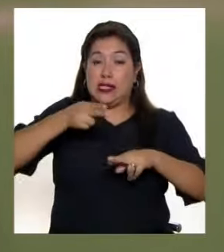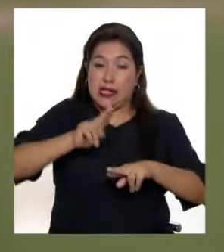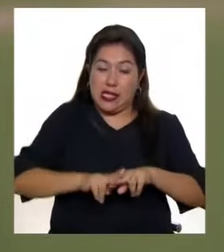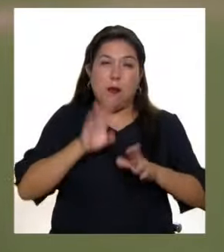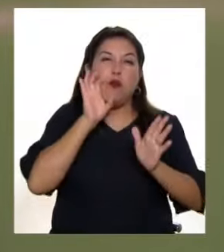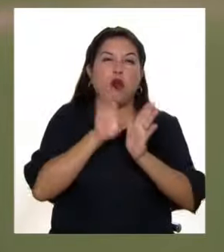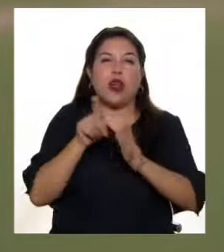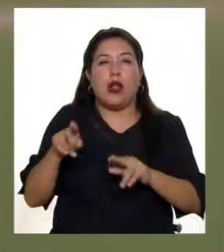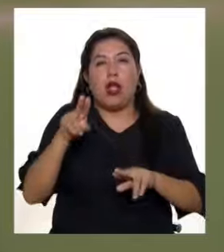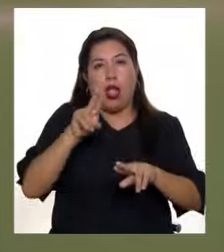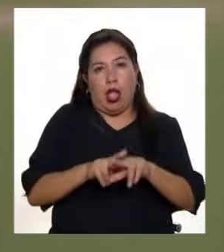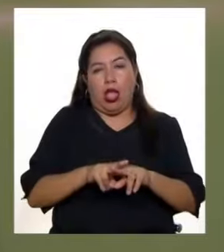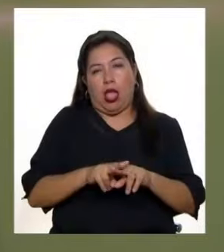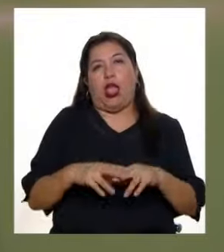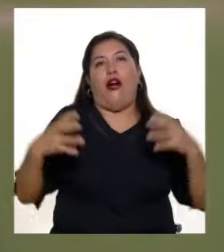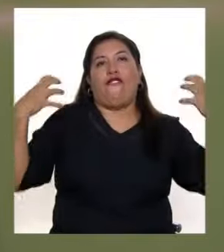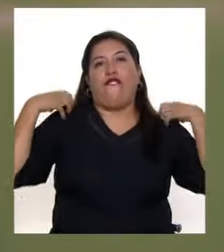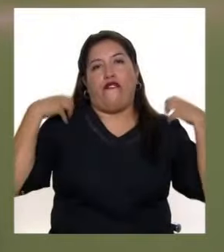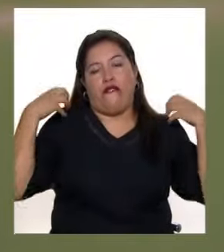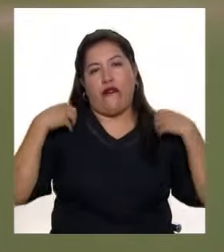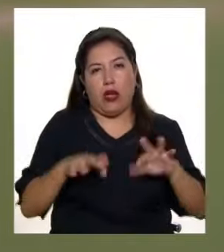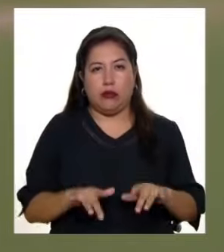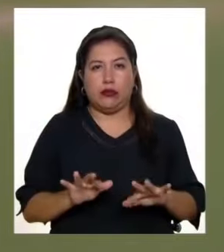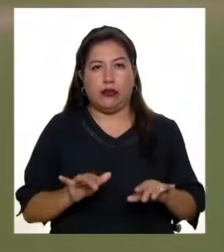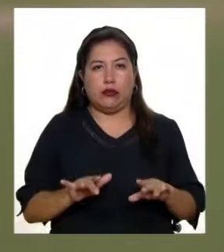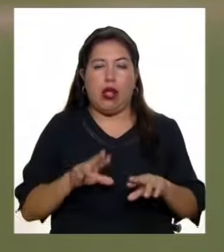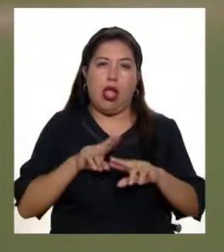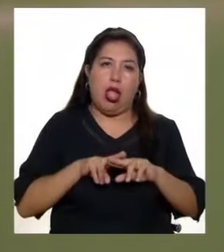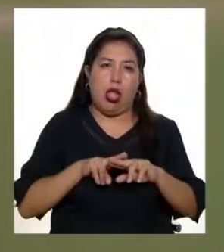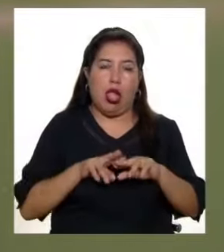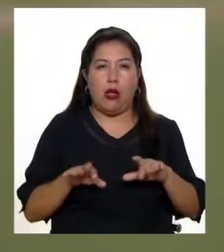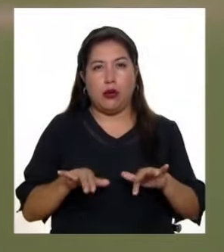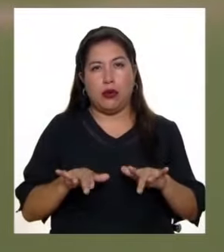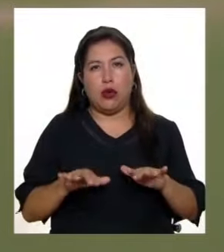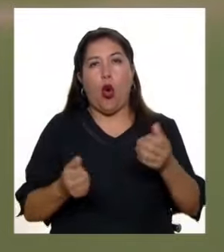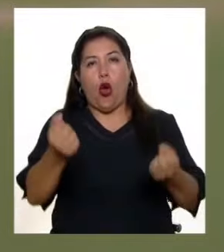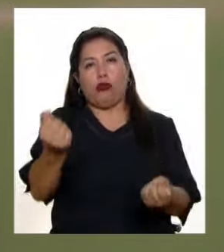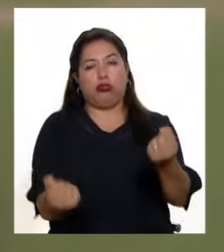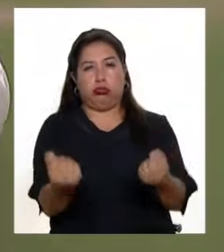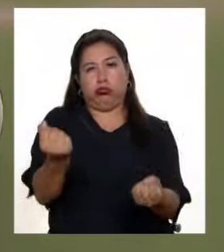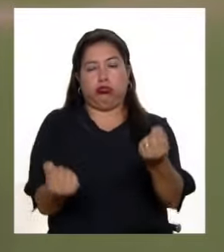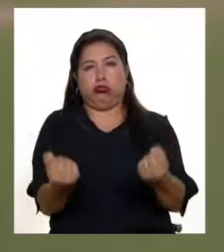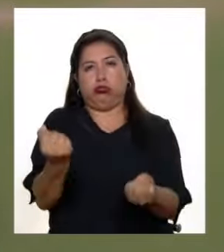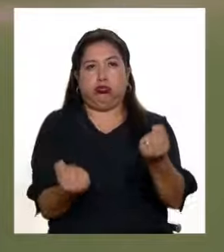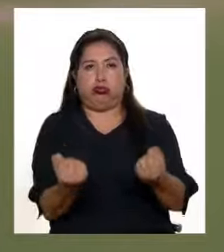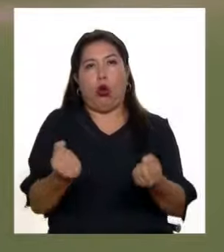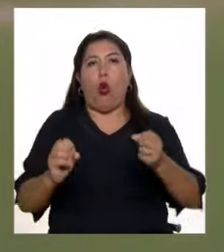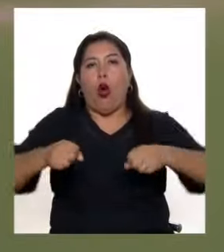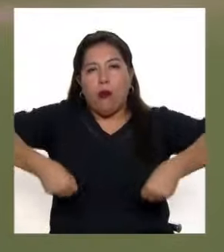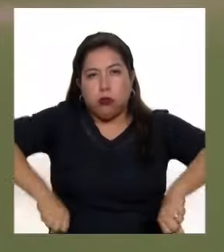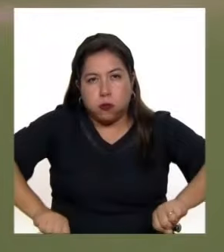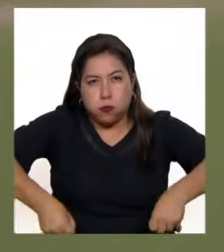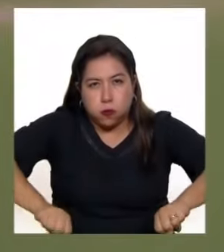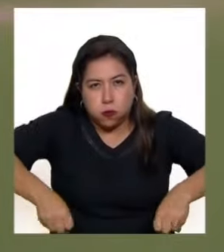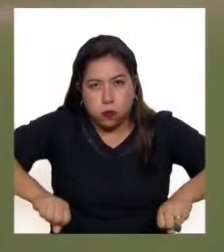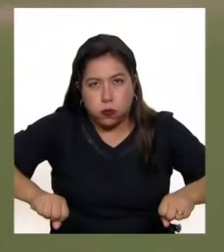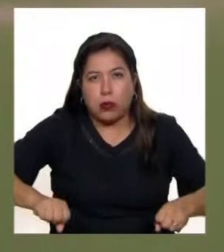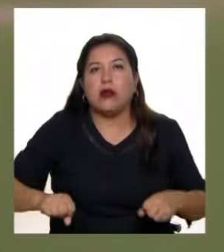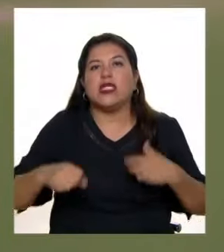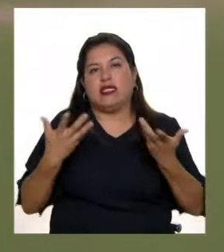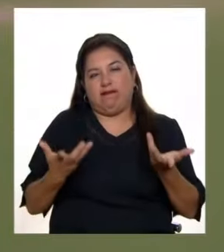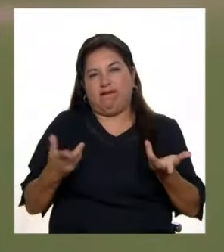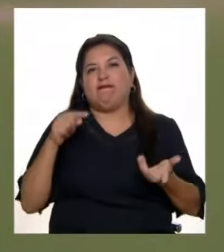son sedentarios, trabajos de oficina, trabajos de conducción, ¿no? O los que manejan moto, tienen una